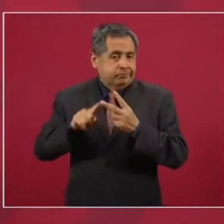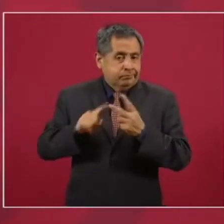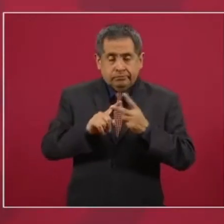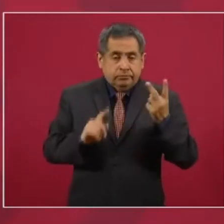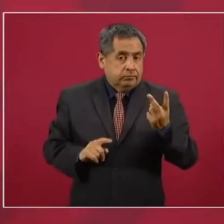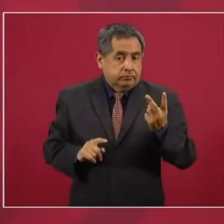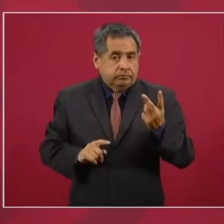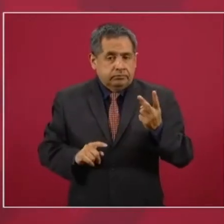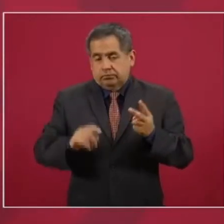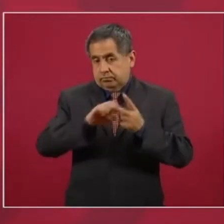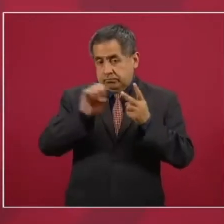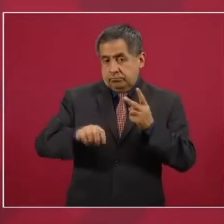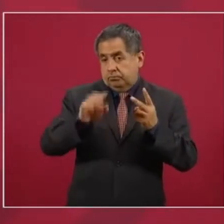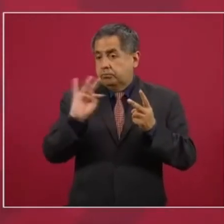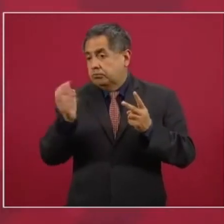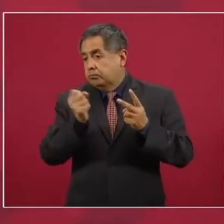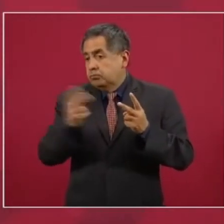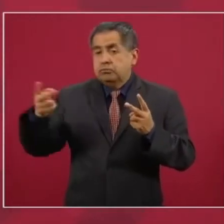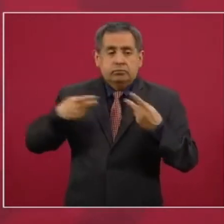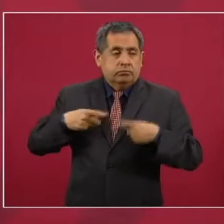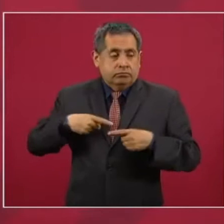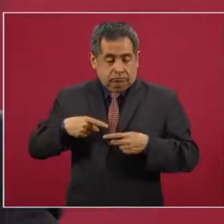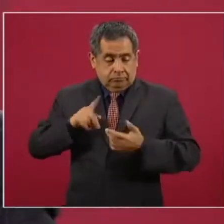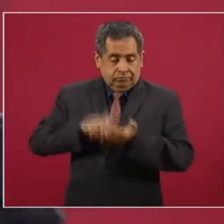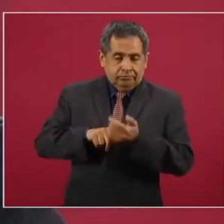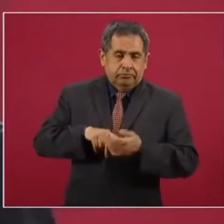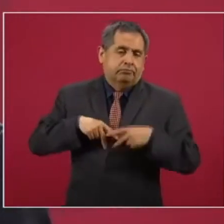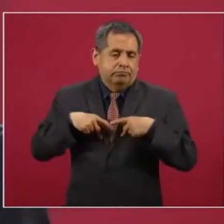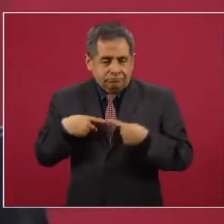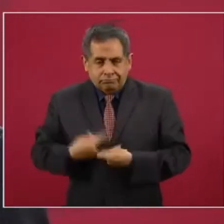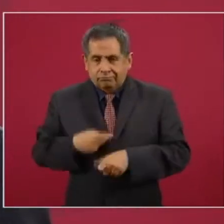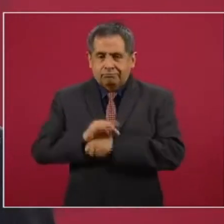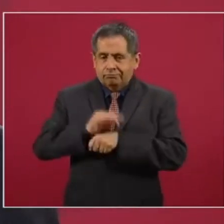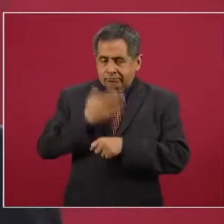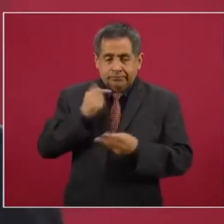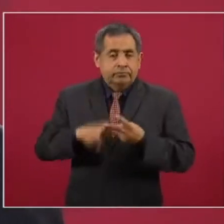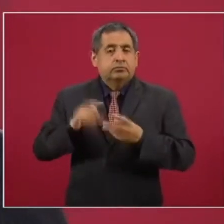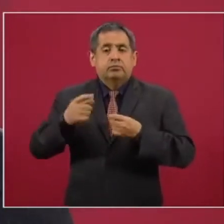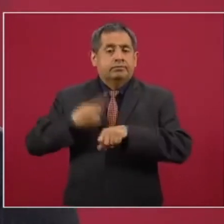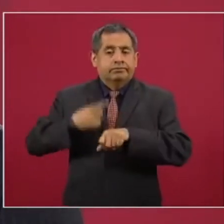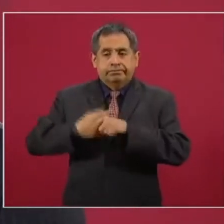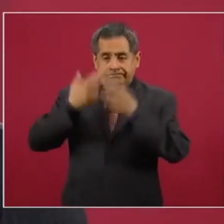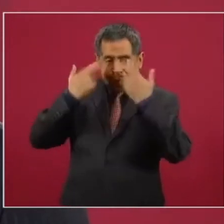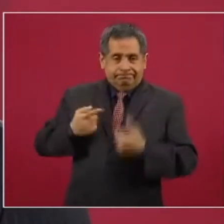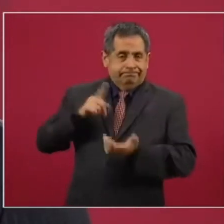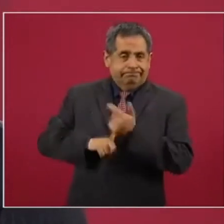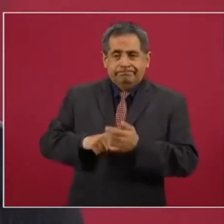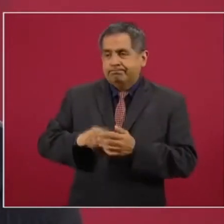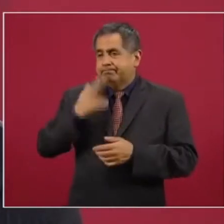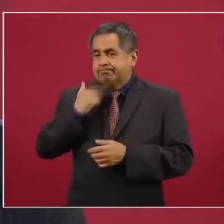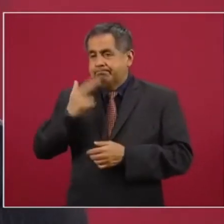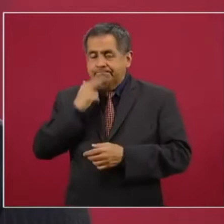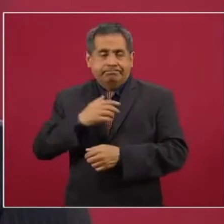que tienen disminuida la capacidad del sistema inmune, que tienen enfermedades crónicas como diabetes, hipertensión,